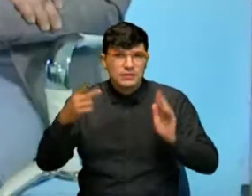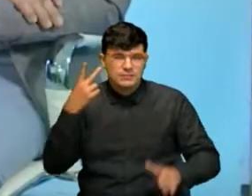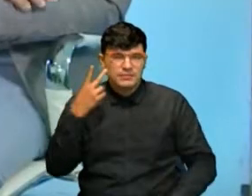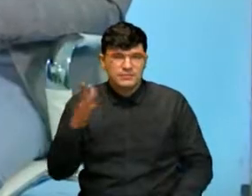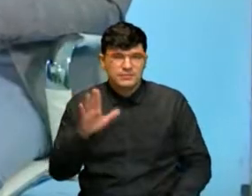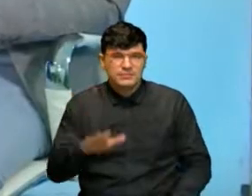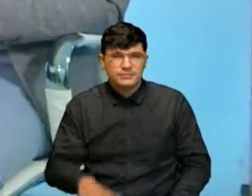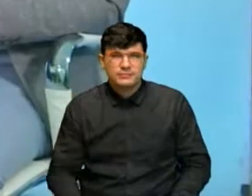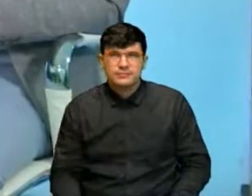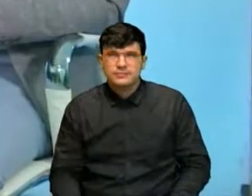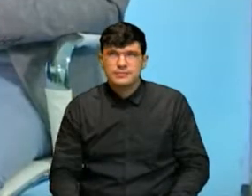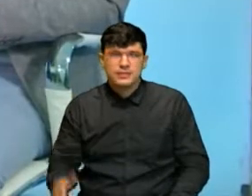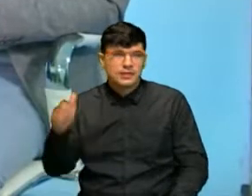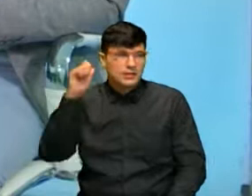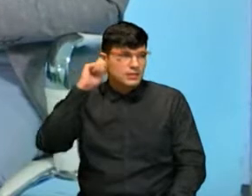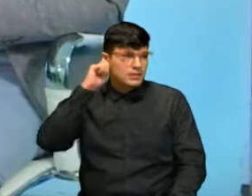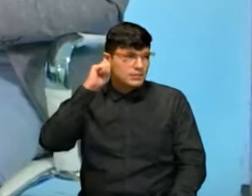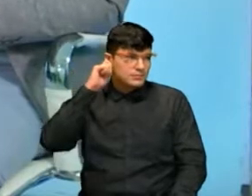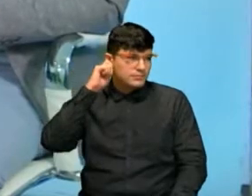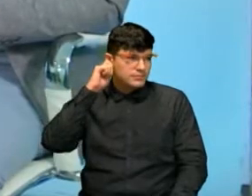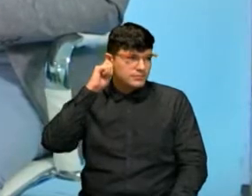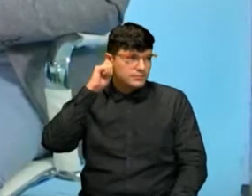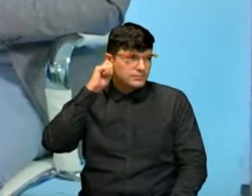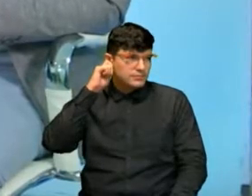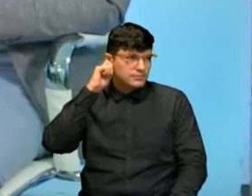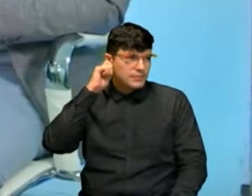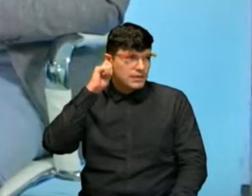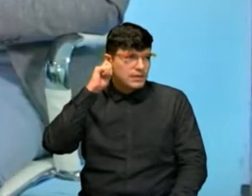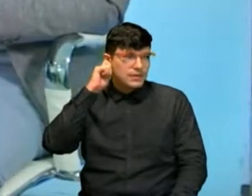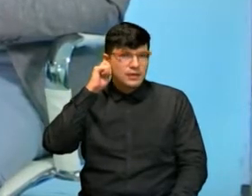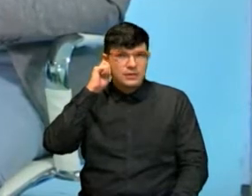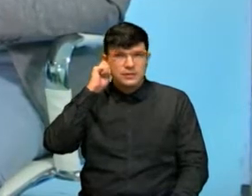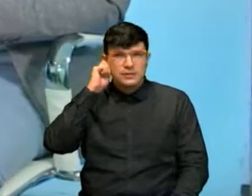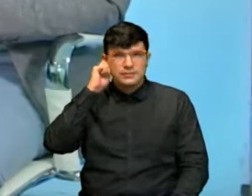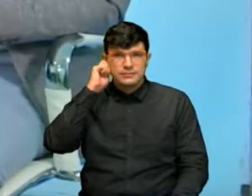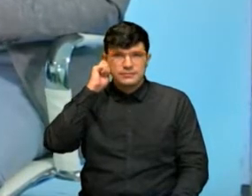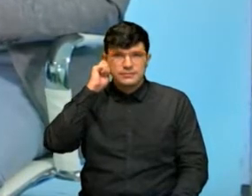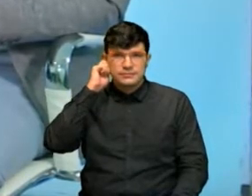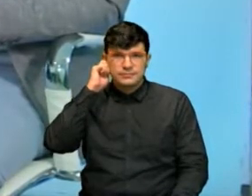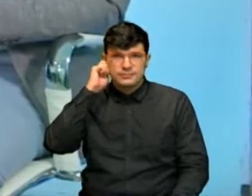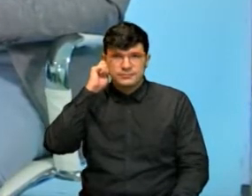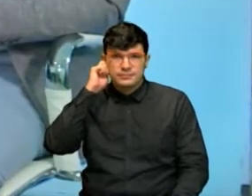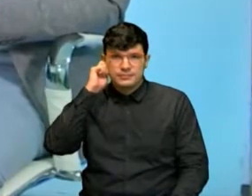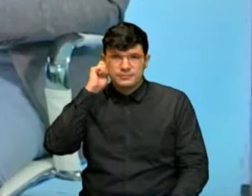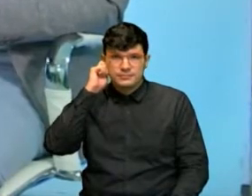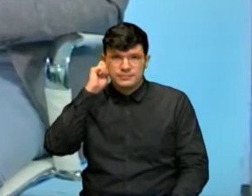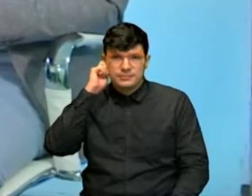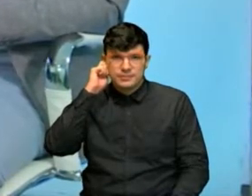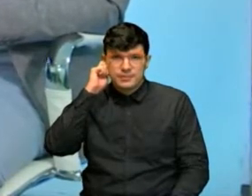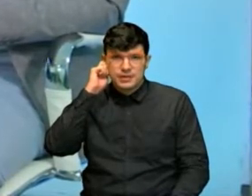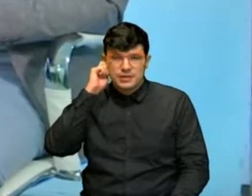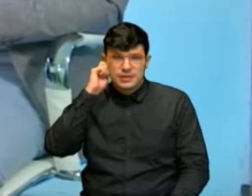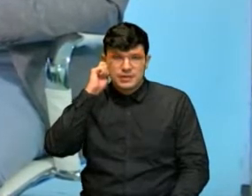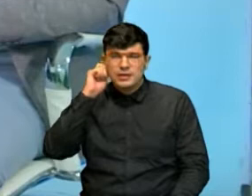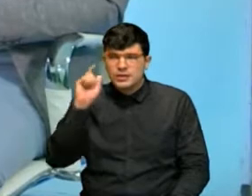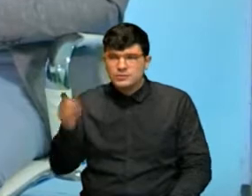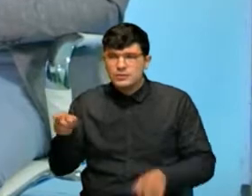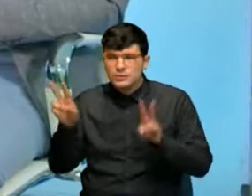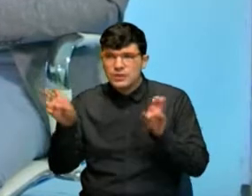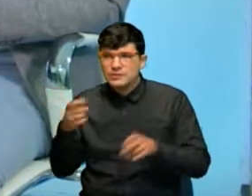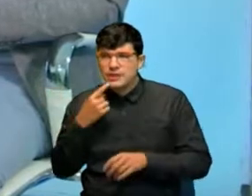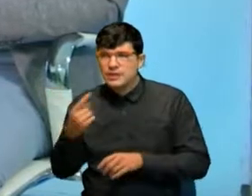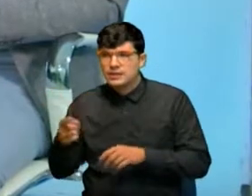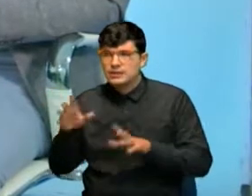nuestro país. Bueno, y de la mano, hay un poco, viceministro, en temas de comunicaciones de las radios comunitarias, que son importantísimas, y ustedes están demostrando